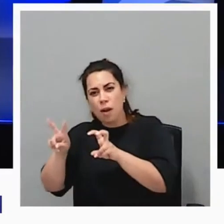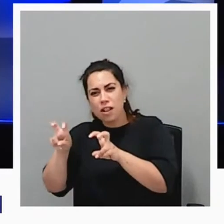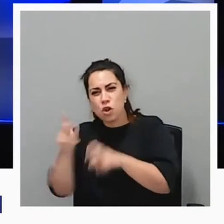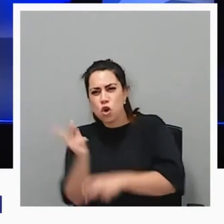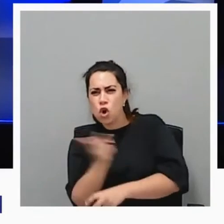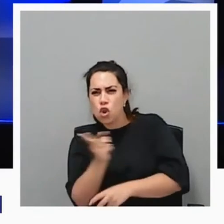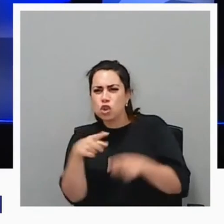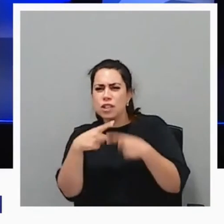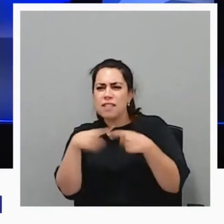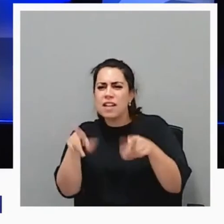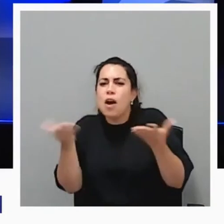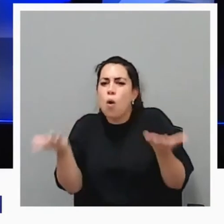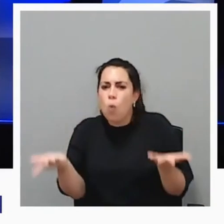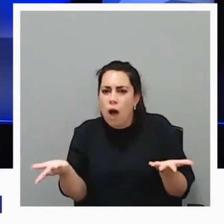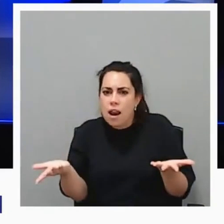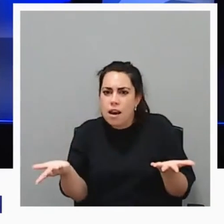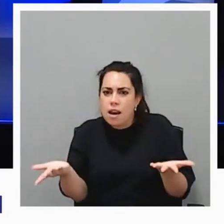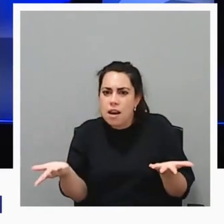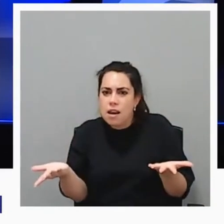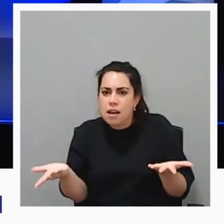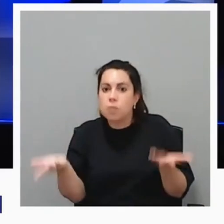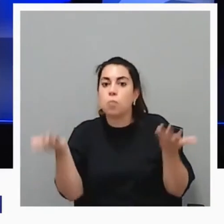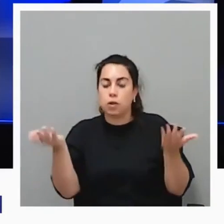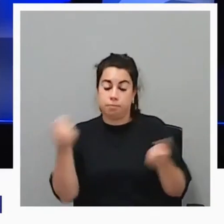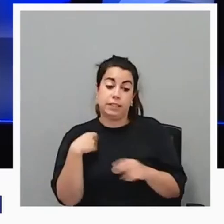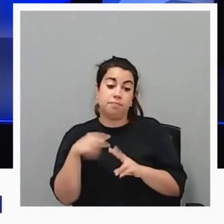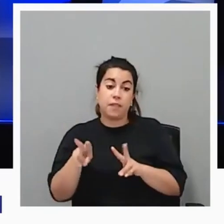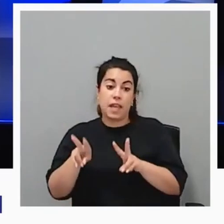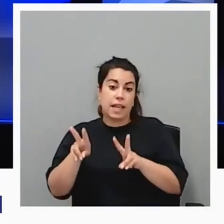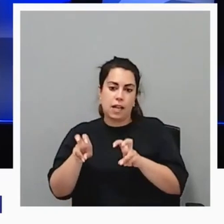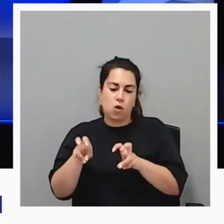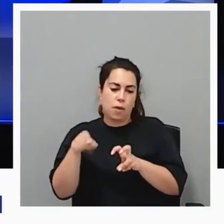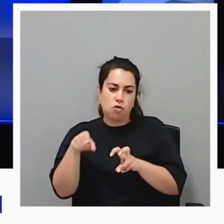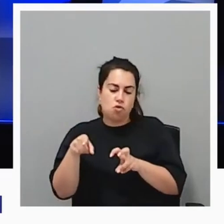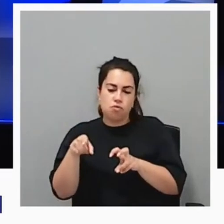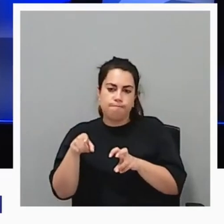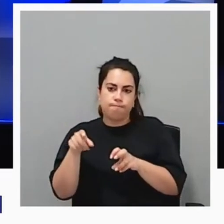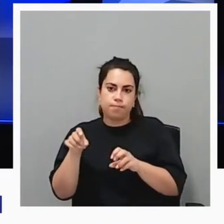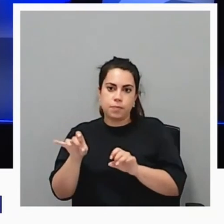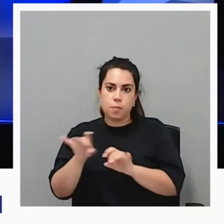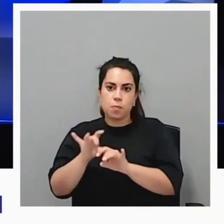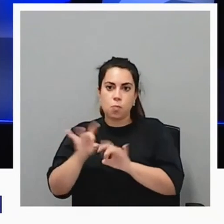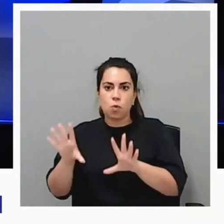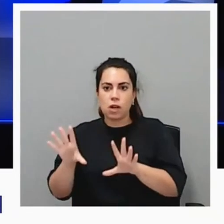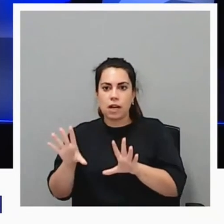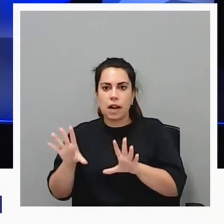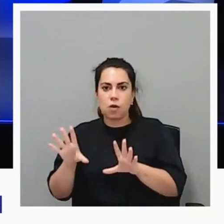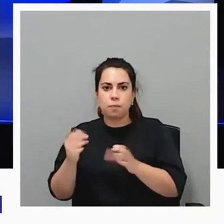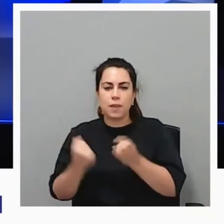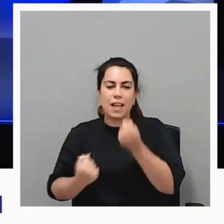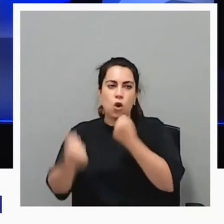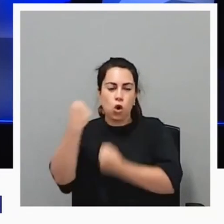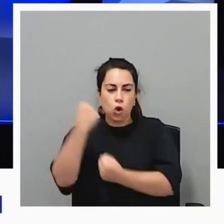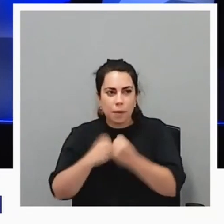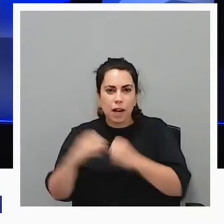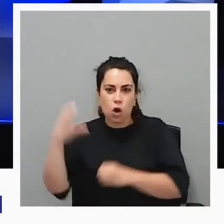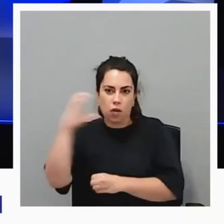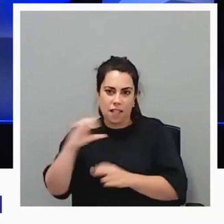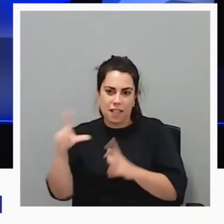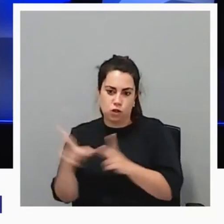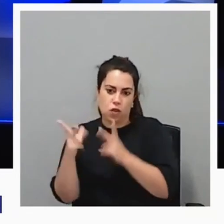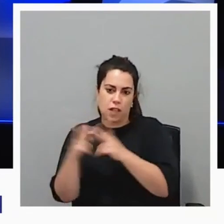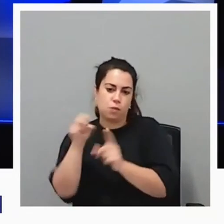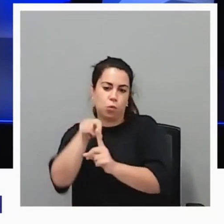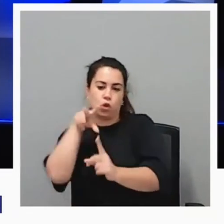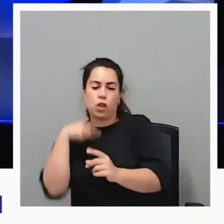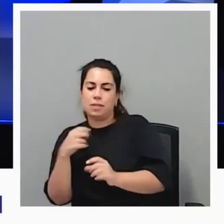La innovación, sabemos muy claramente en economía y en general en ciencias sociales lo que es. Yo creo que